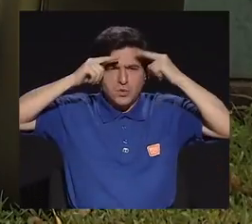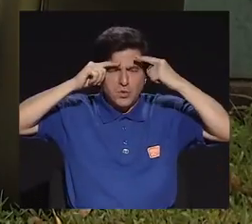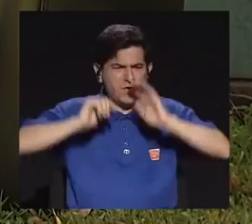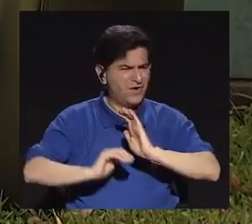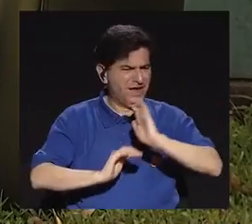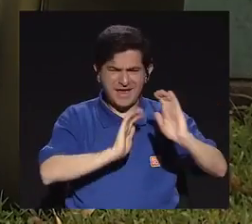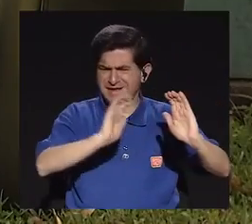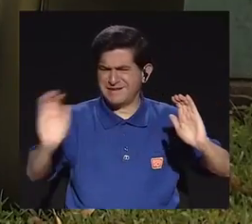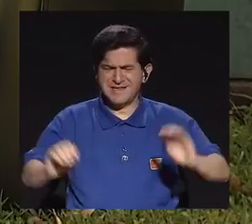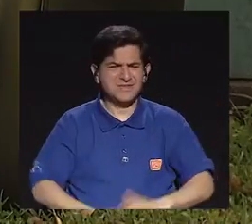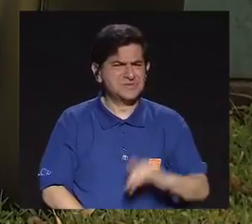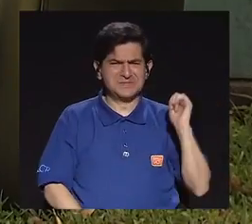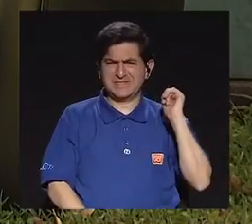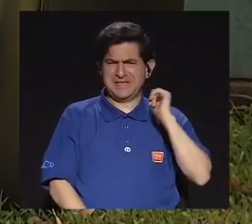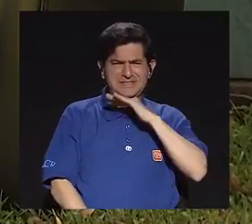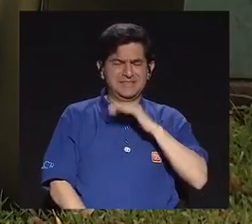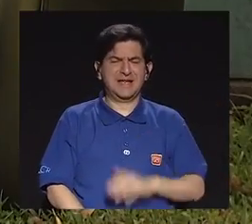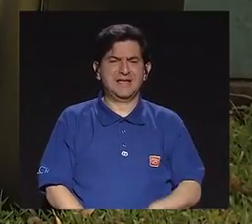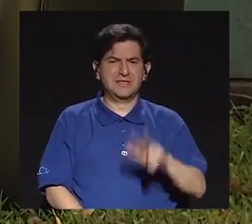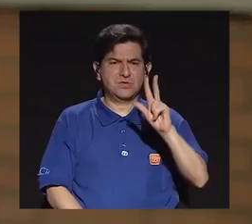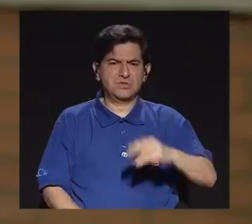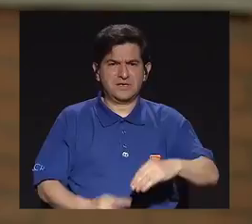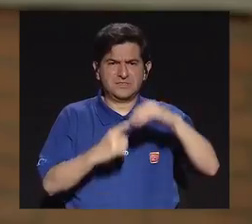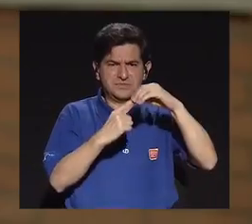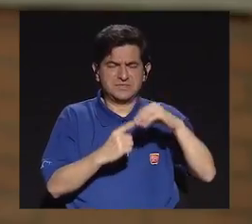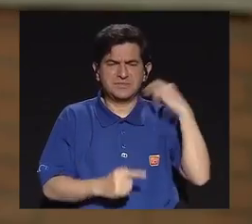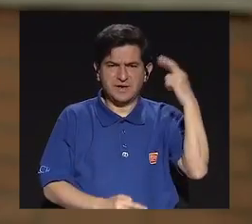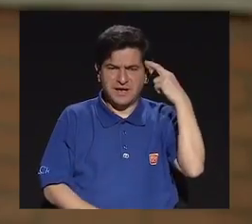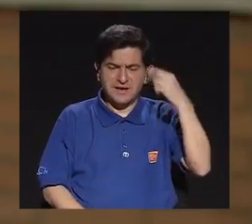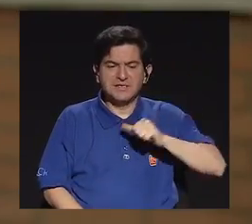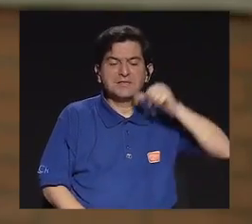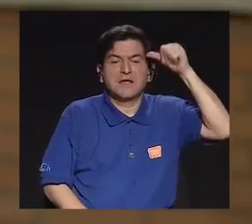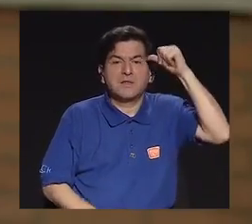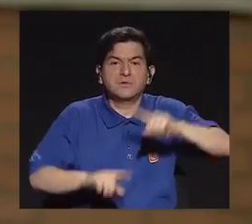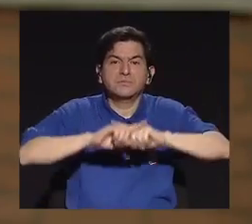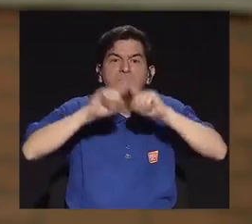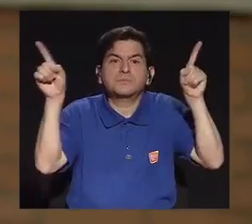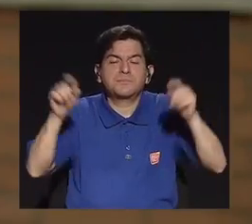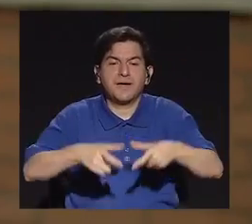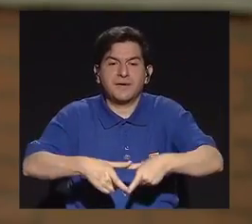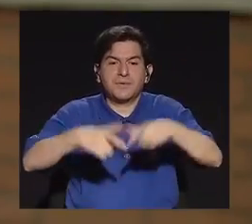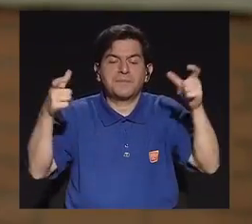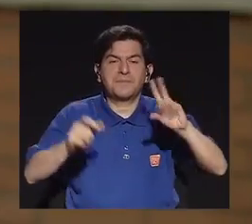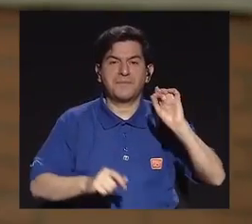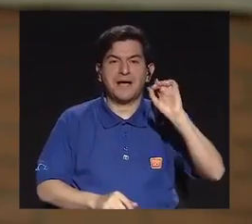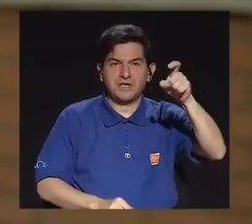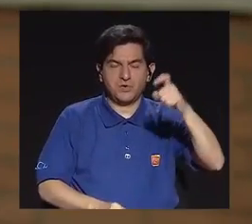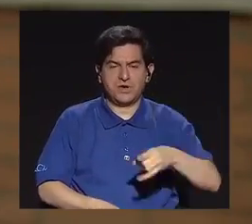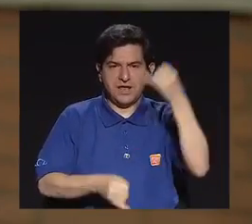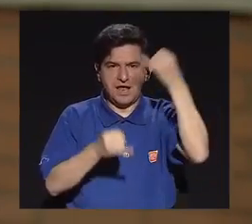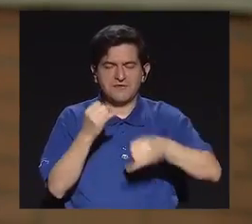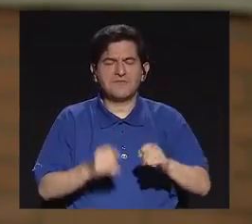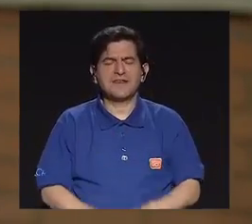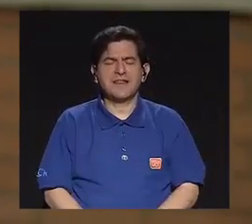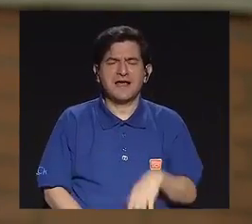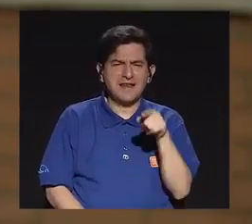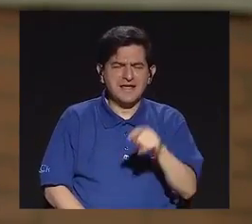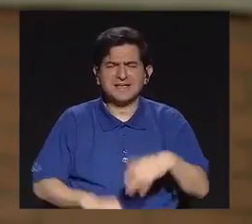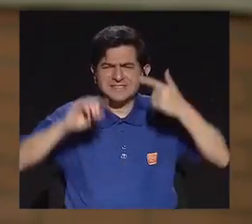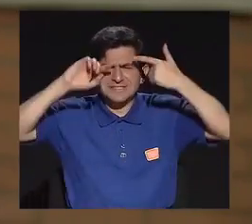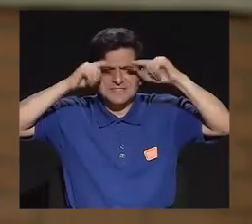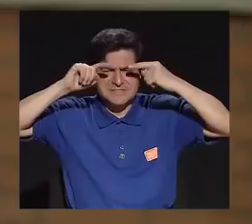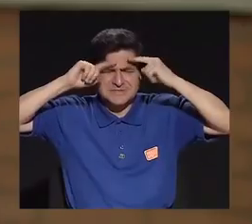que haya un vértigo como tal en las tres principales causas que tenemos en los adultos, pero básicamente la mayoría de los diagnósticos van a terminar siendo una migraña